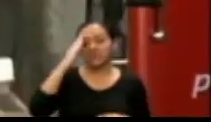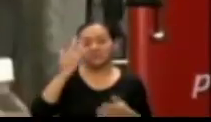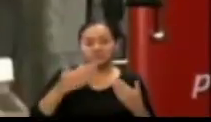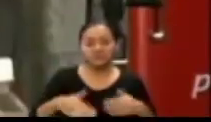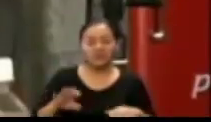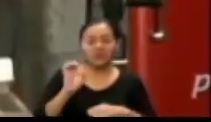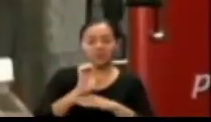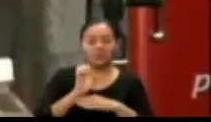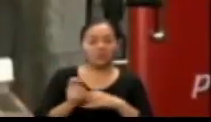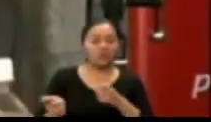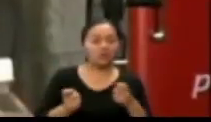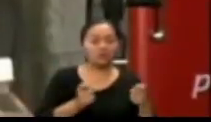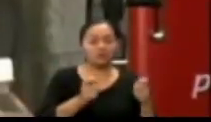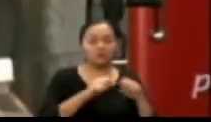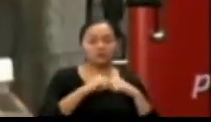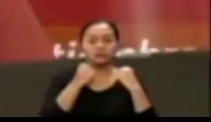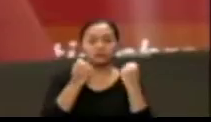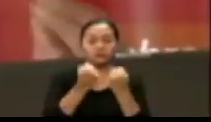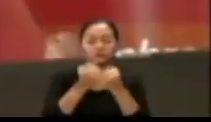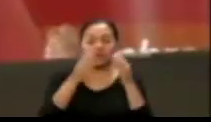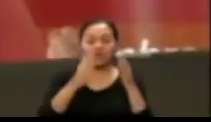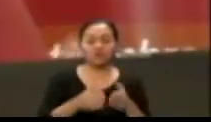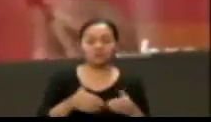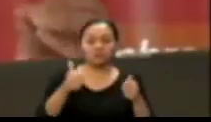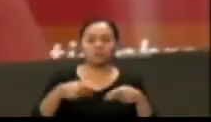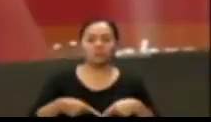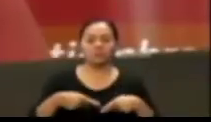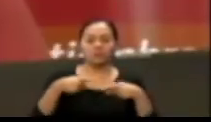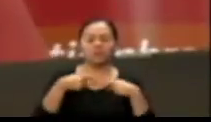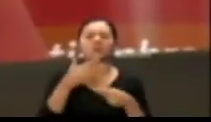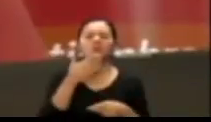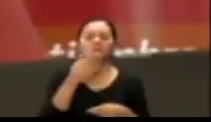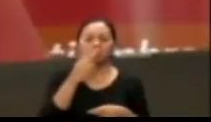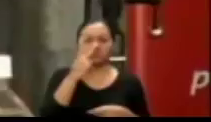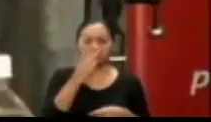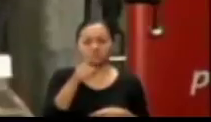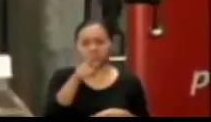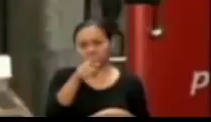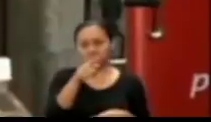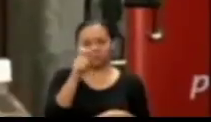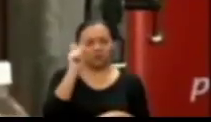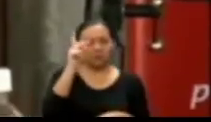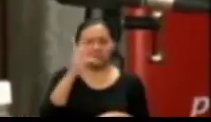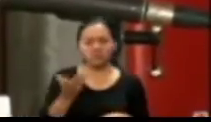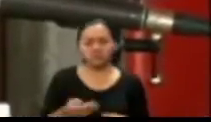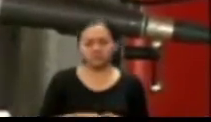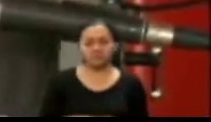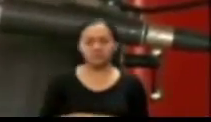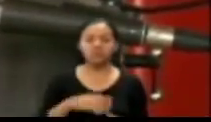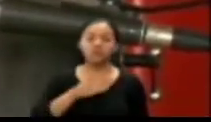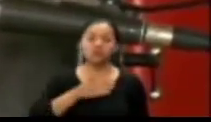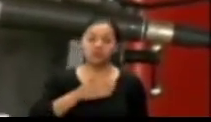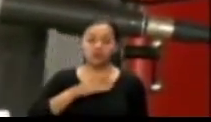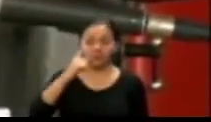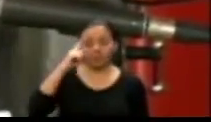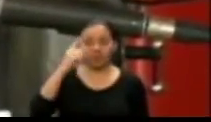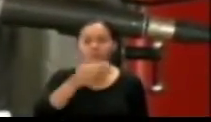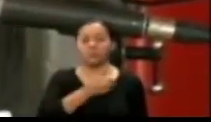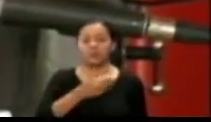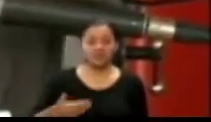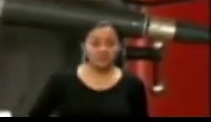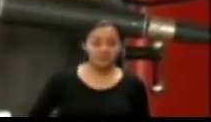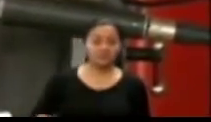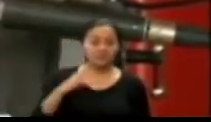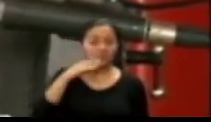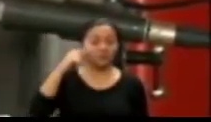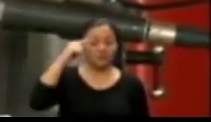Ecuador maneja este socialismo del buen vivir, ¿cómo lo ves tú aquí en el Ecuador? Yo veo que el presidente Correa ha sido elegido